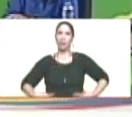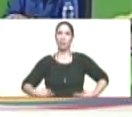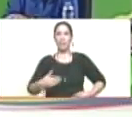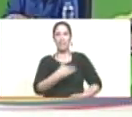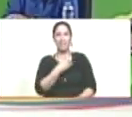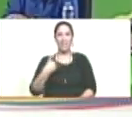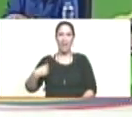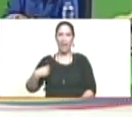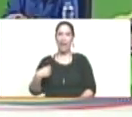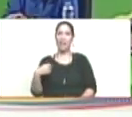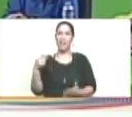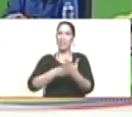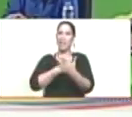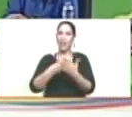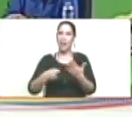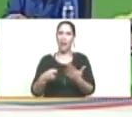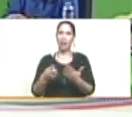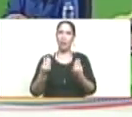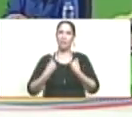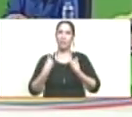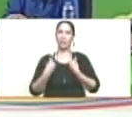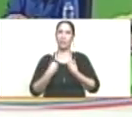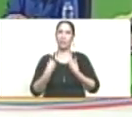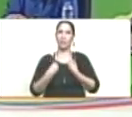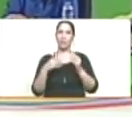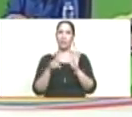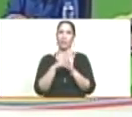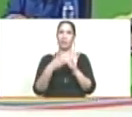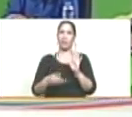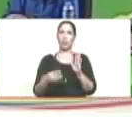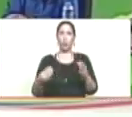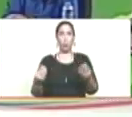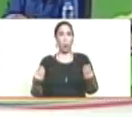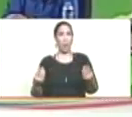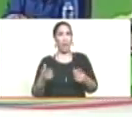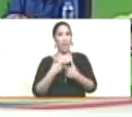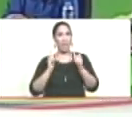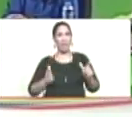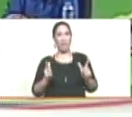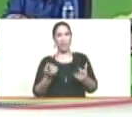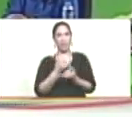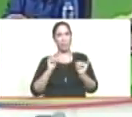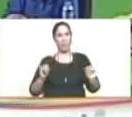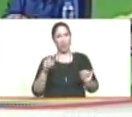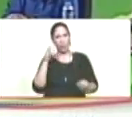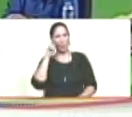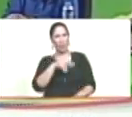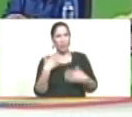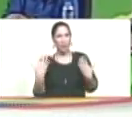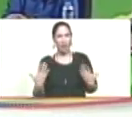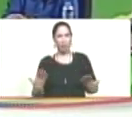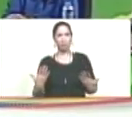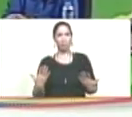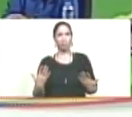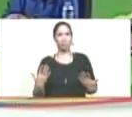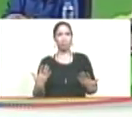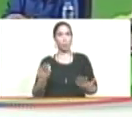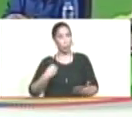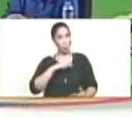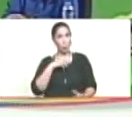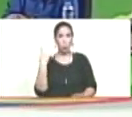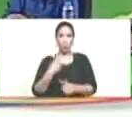el derecho a vivir, a existir, a ser libres e independientes? ¿O es que no se dan cuenta? Tenemos que darnos